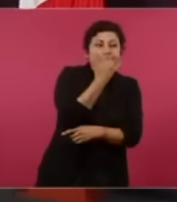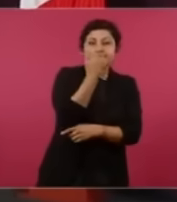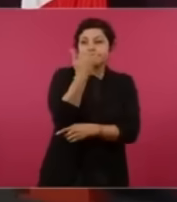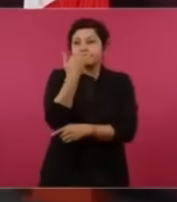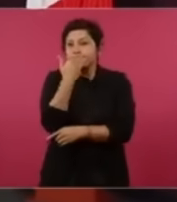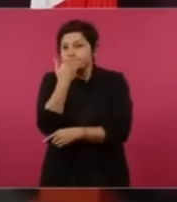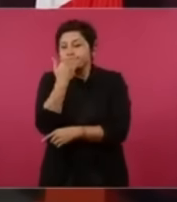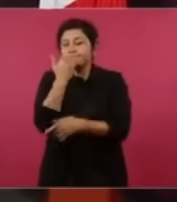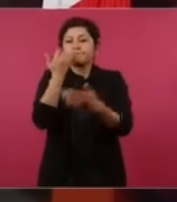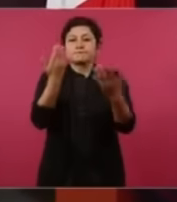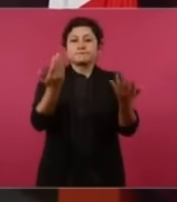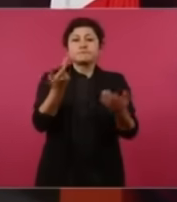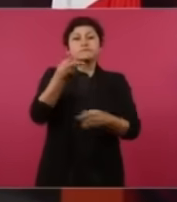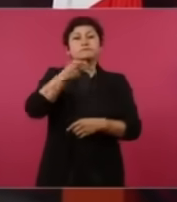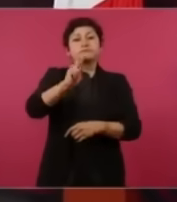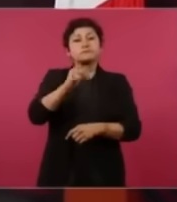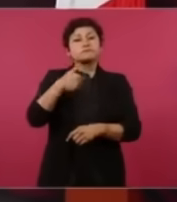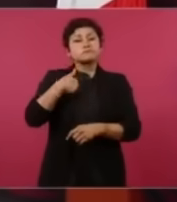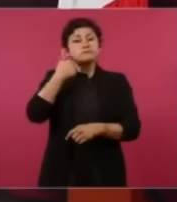que